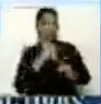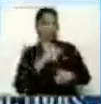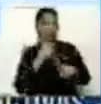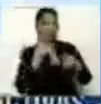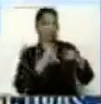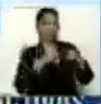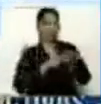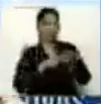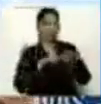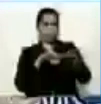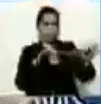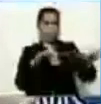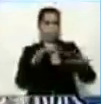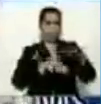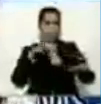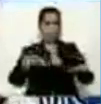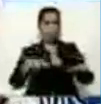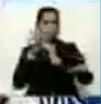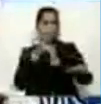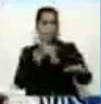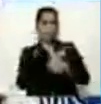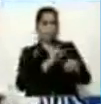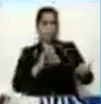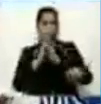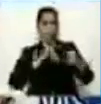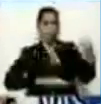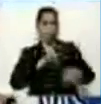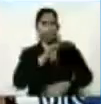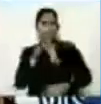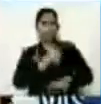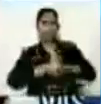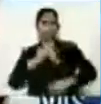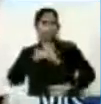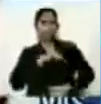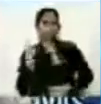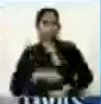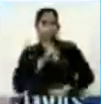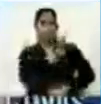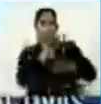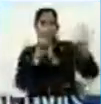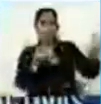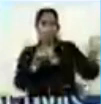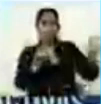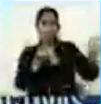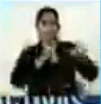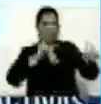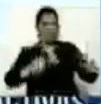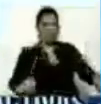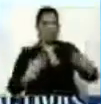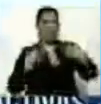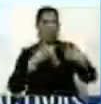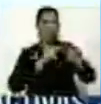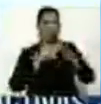información que a ellos no les conviene. Eso es un acto irracional. Eso no tiene sentido. Lo menos que uno puede esperar de